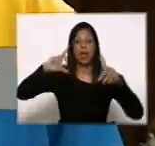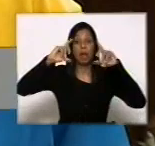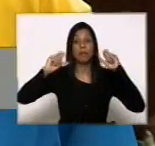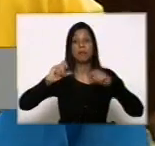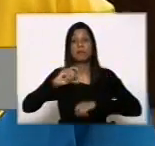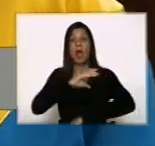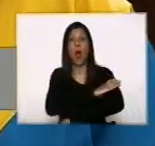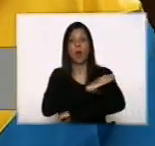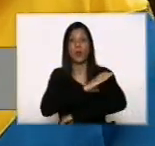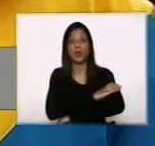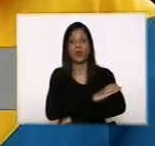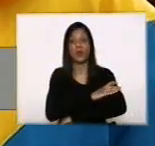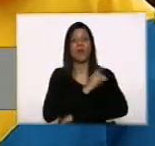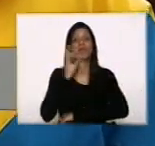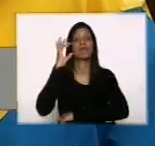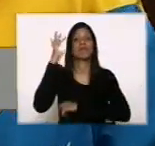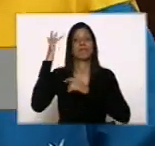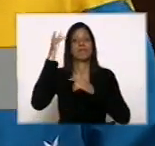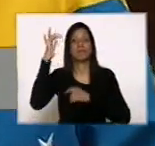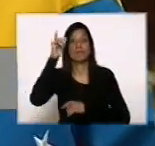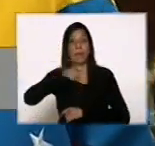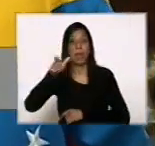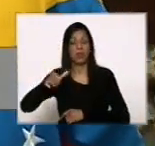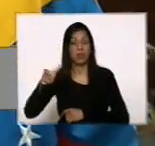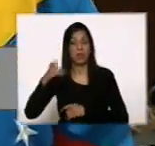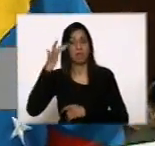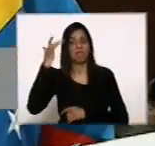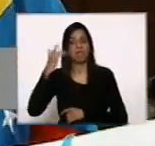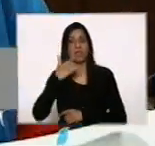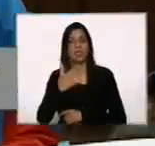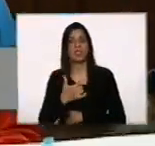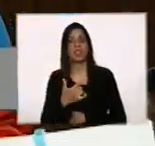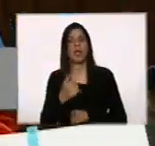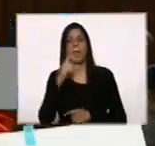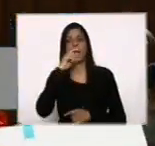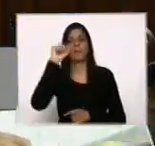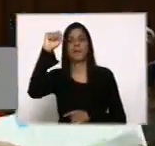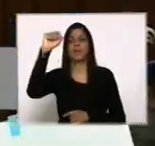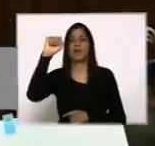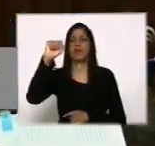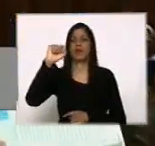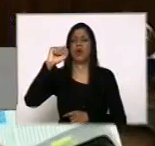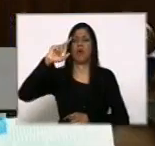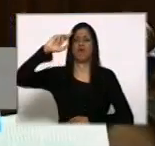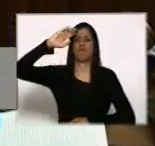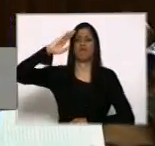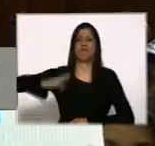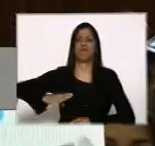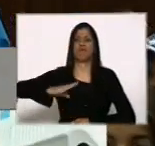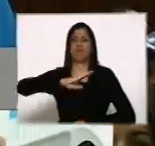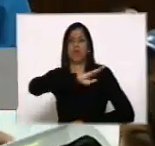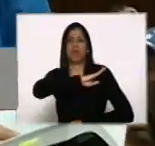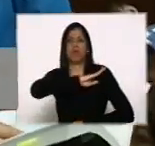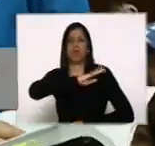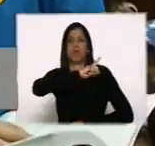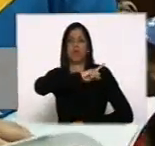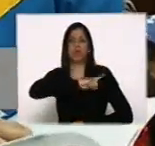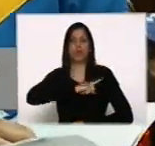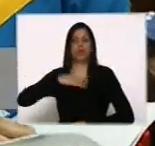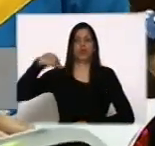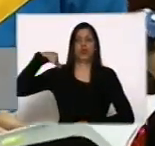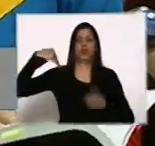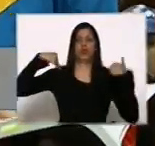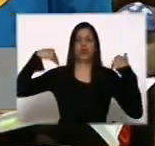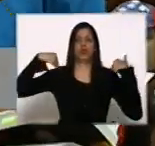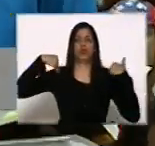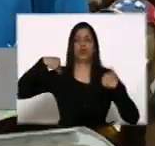porque es bien importante, porque dicen que Nicolás Maduro es un régimen dictatorial que